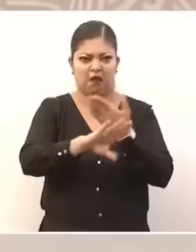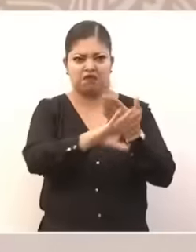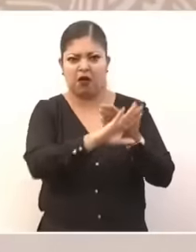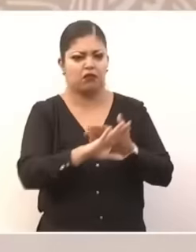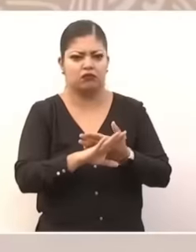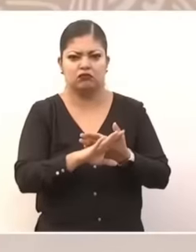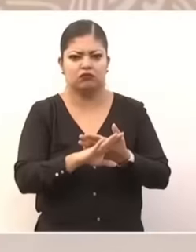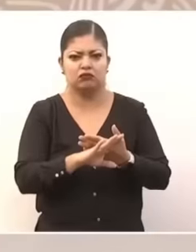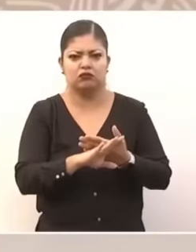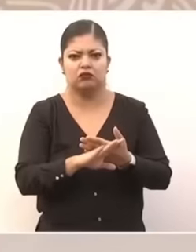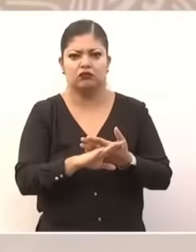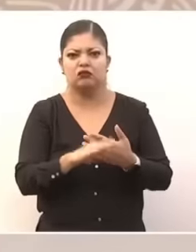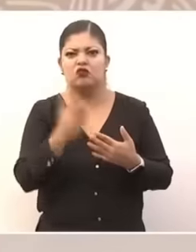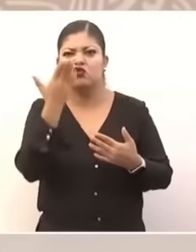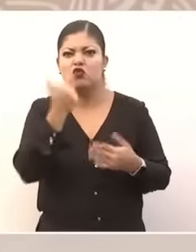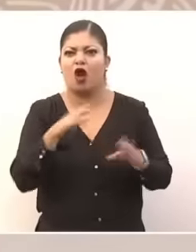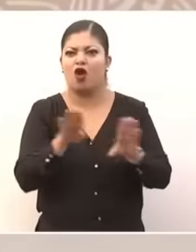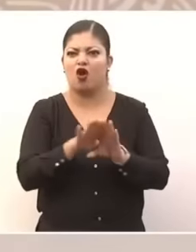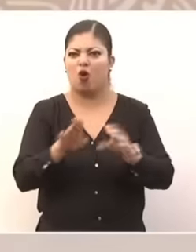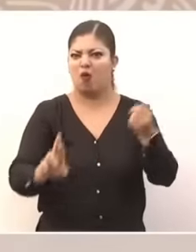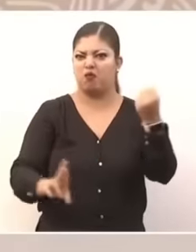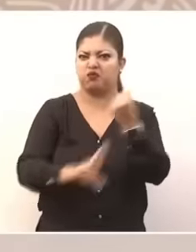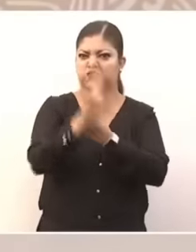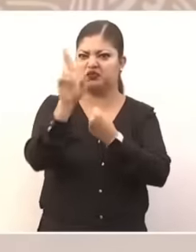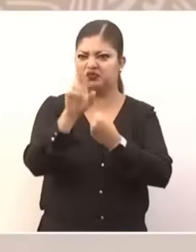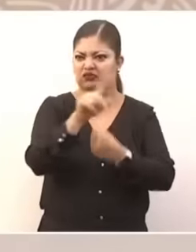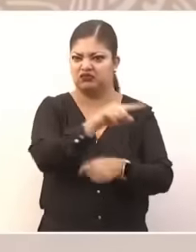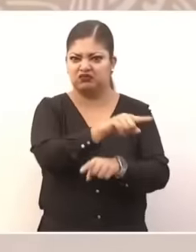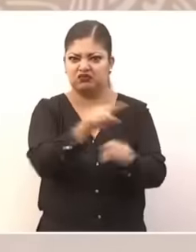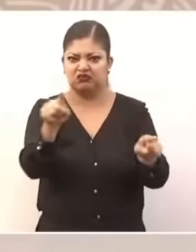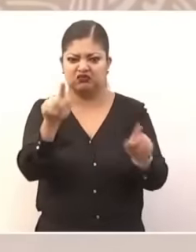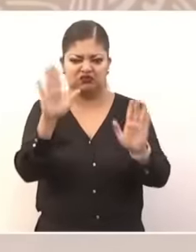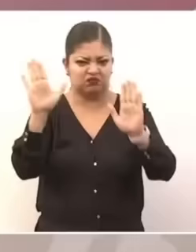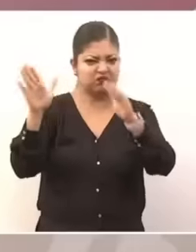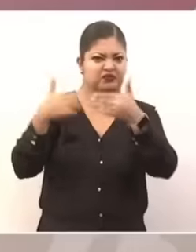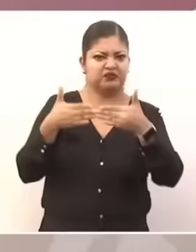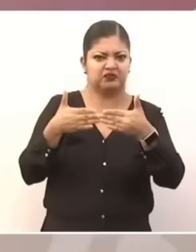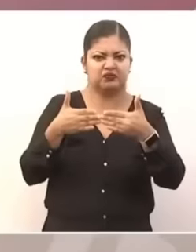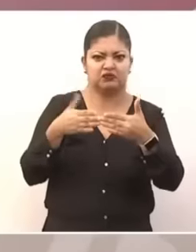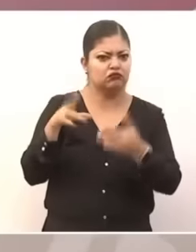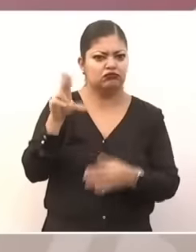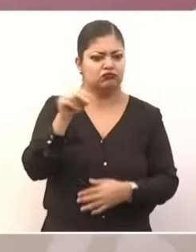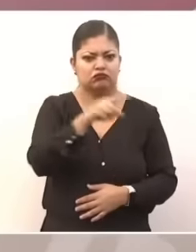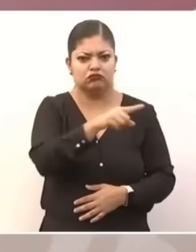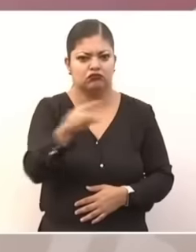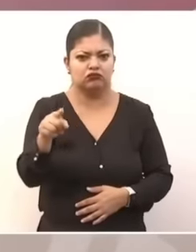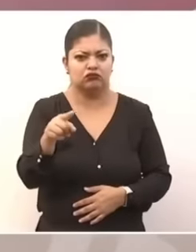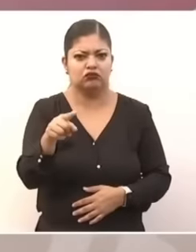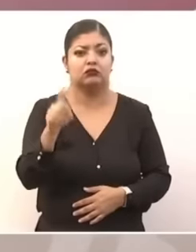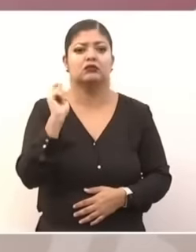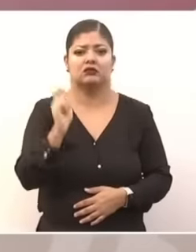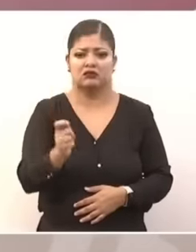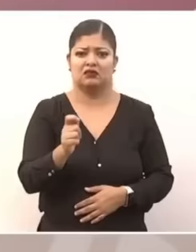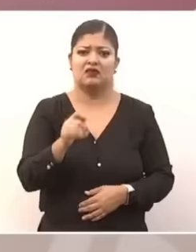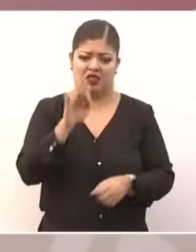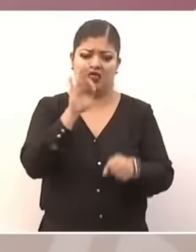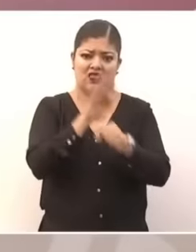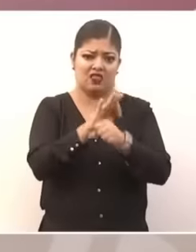no hubo cerrazón de parte de ustedes. Estaban defendiendo una